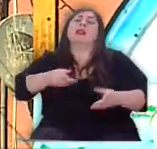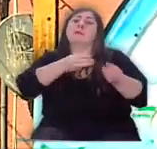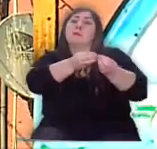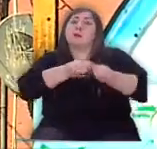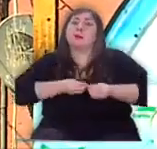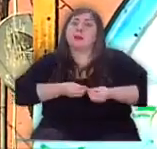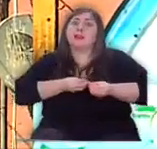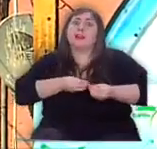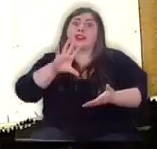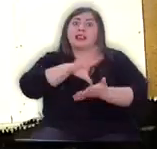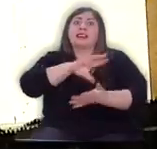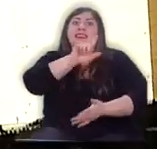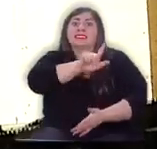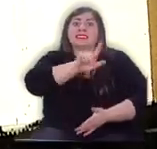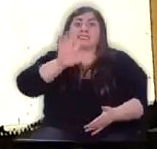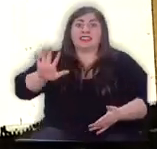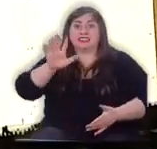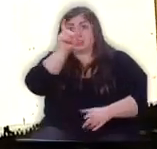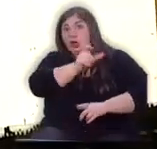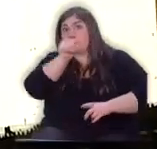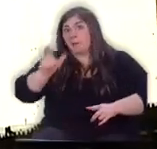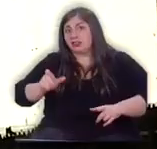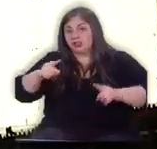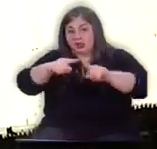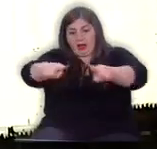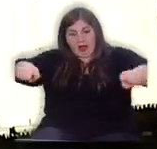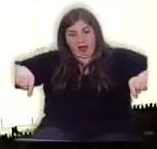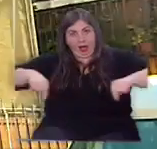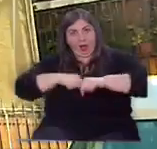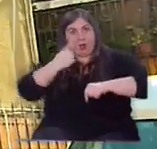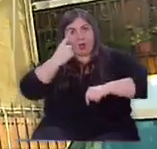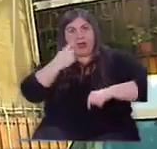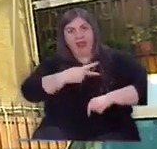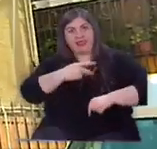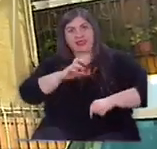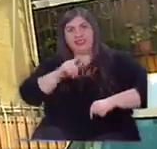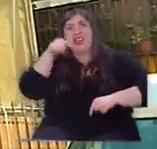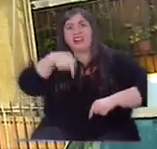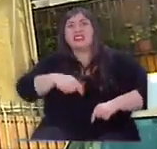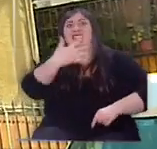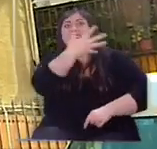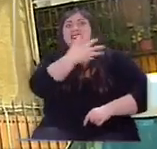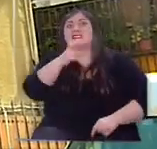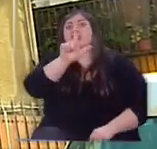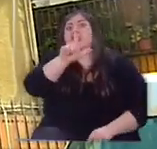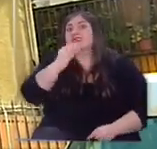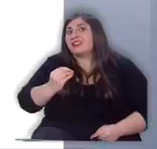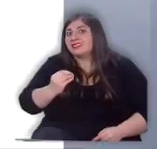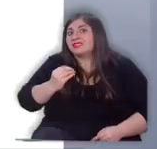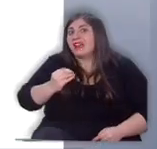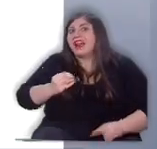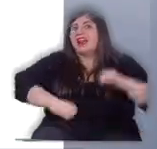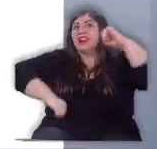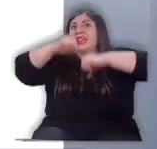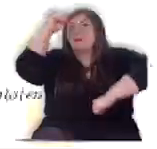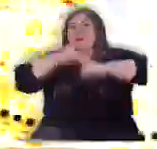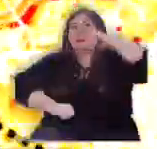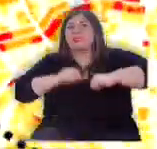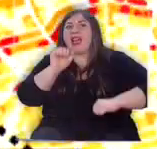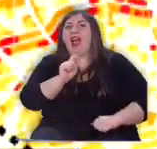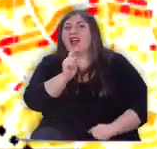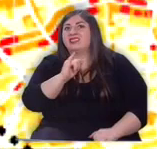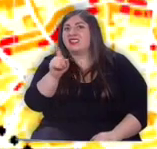país es de 75 personas por hectárea, aquí hay 570. La empresa Atisba